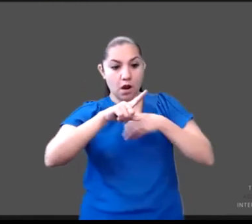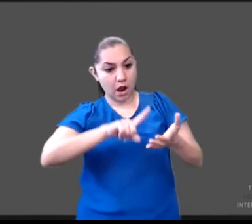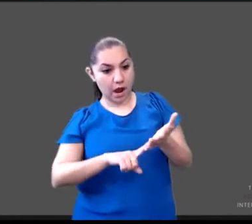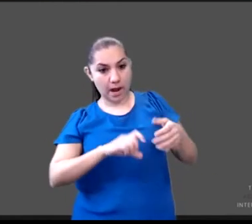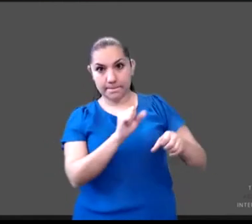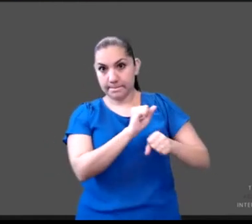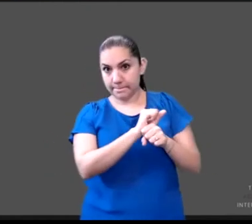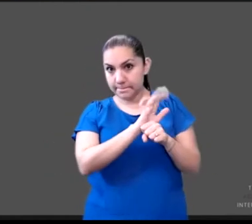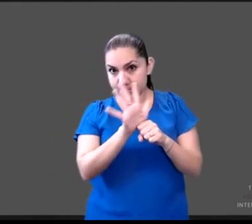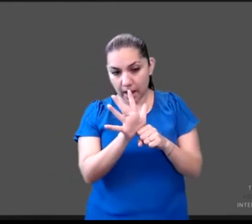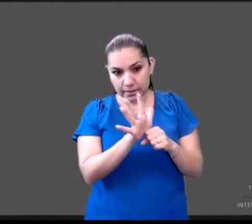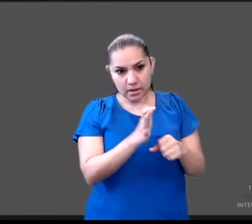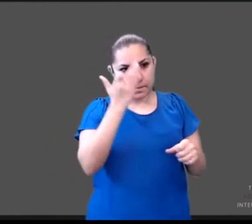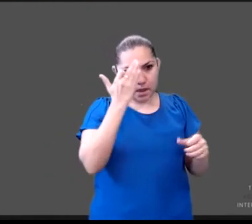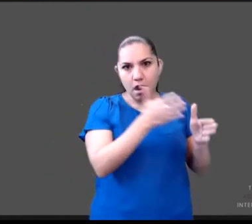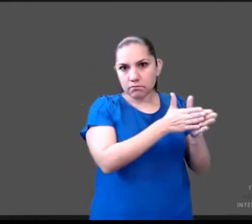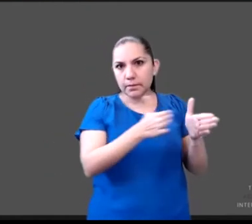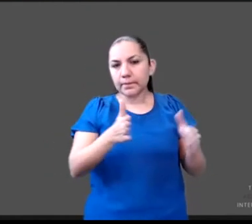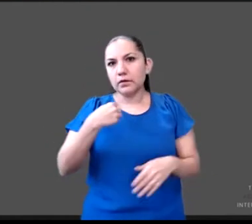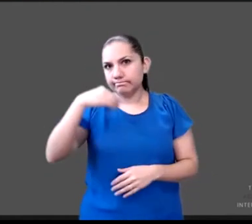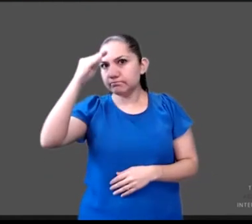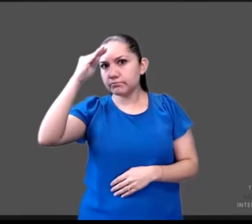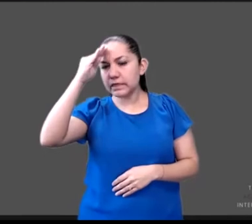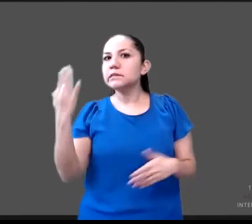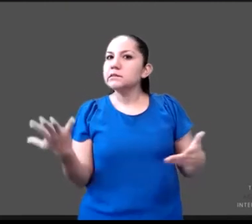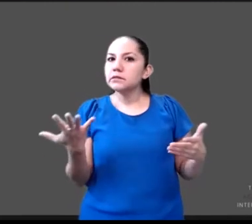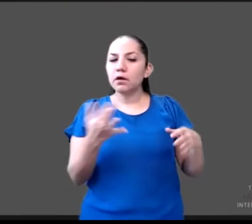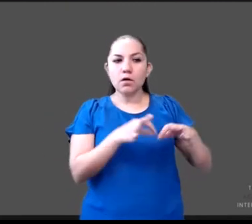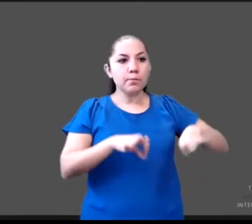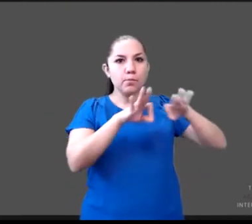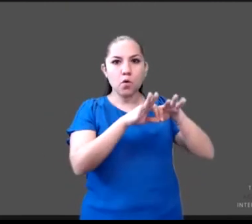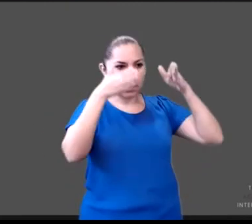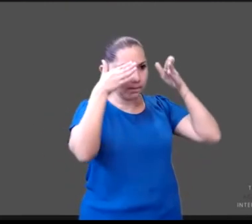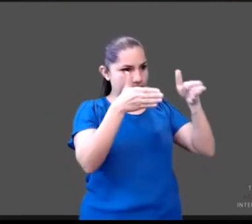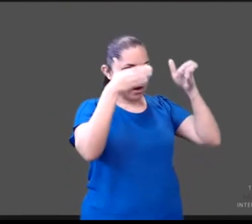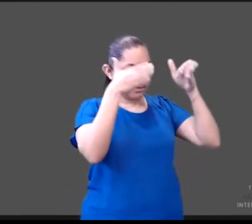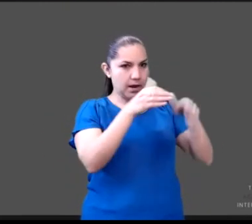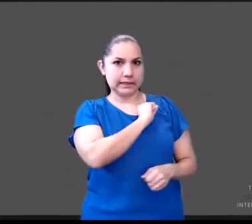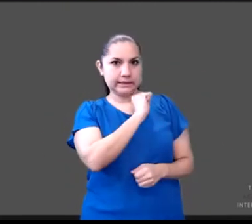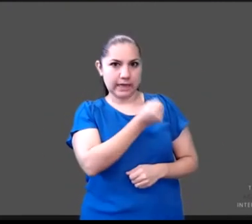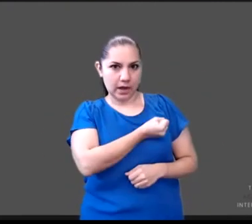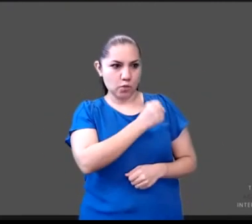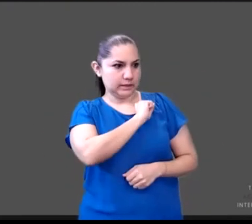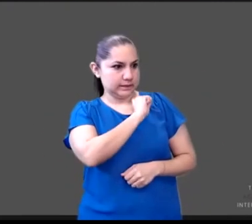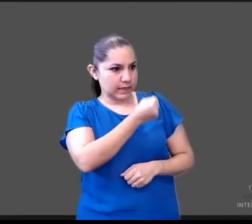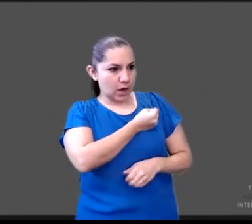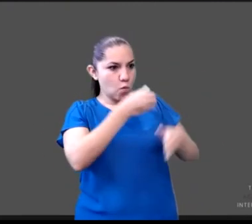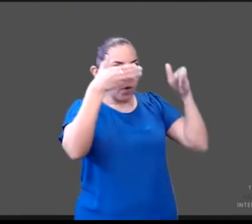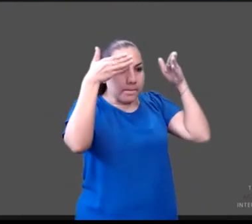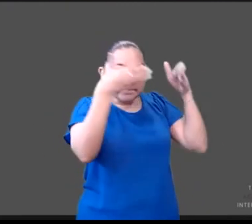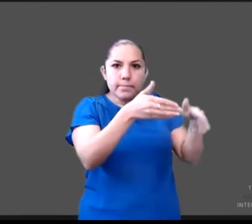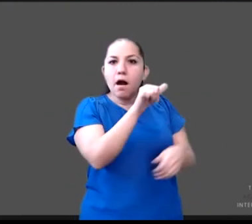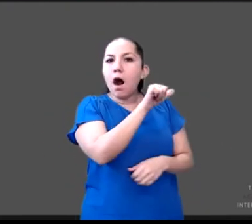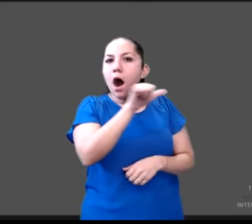¿no? Me parece que efectivamente la salud se ha enfocado predominantemente desde la perspectiva, digamos, de la